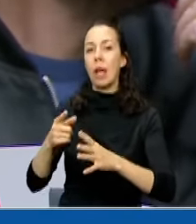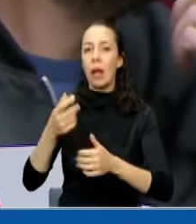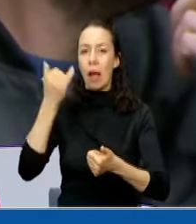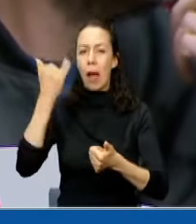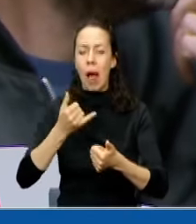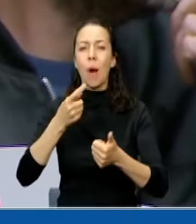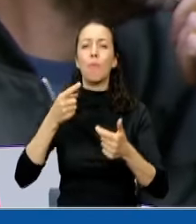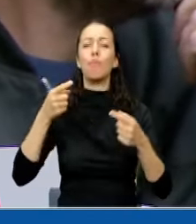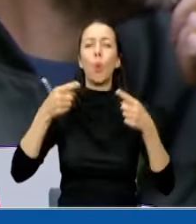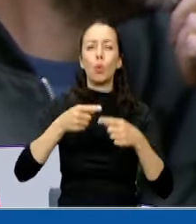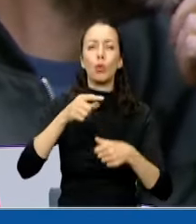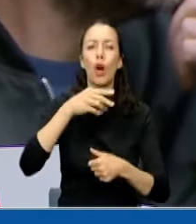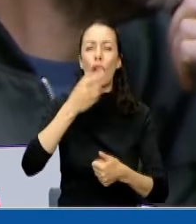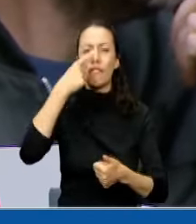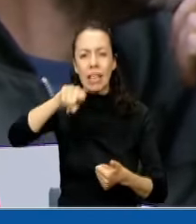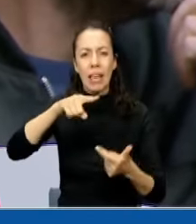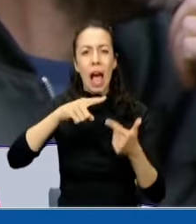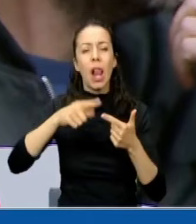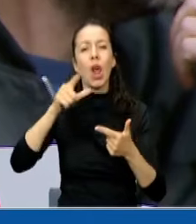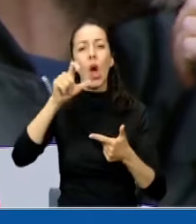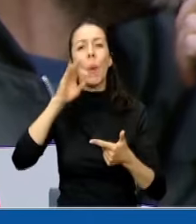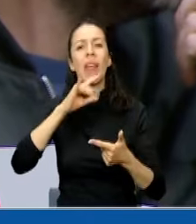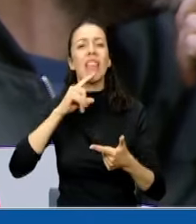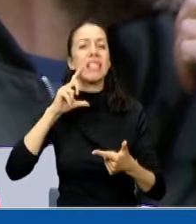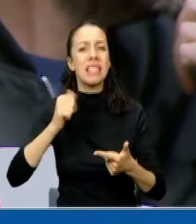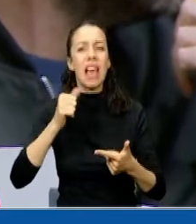obediencia debida, hemos tenido el indulto.